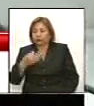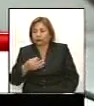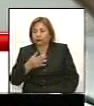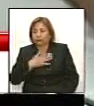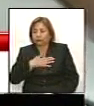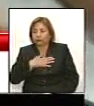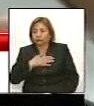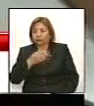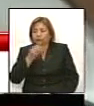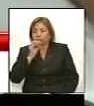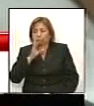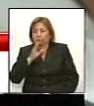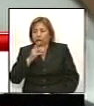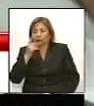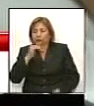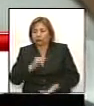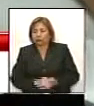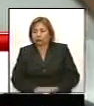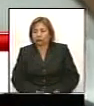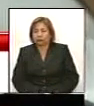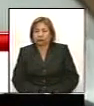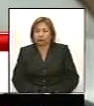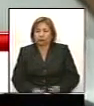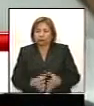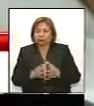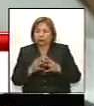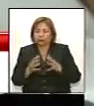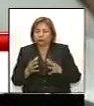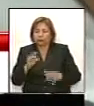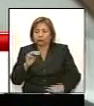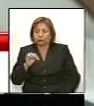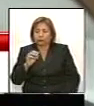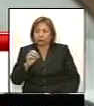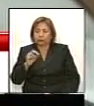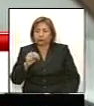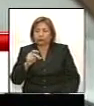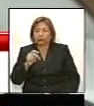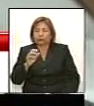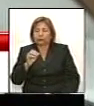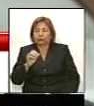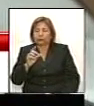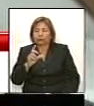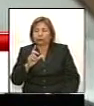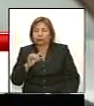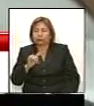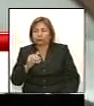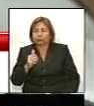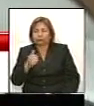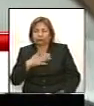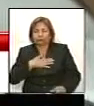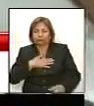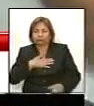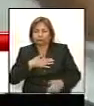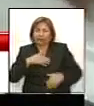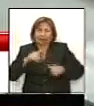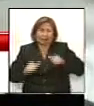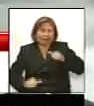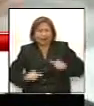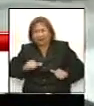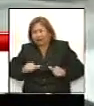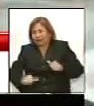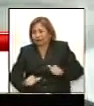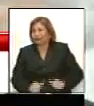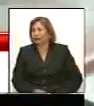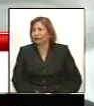mi comentario iba para la mayor Montoya, porque todavía a mí me queda la duda. Y